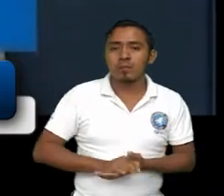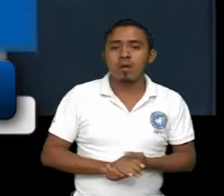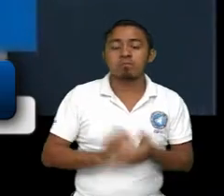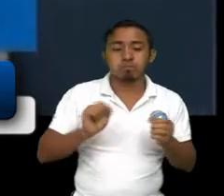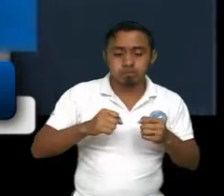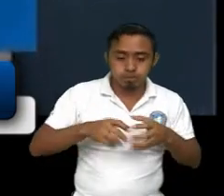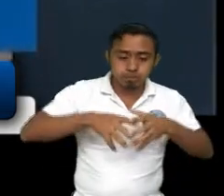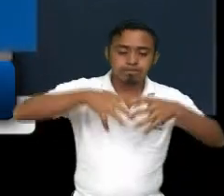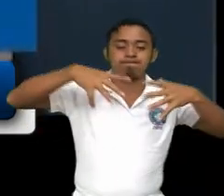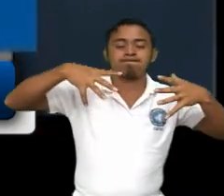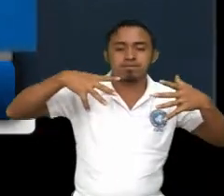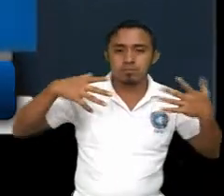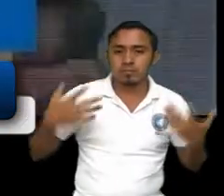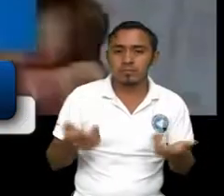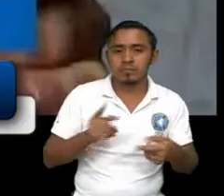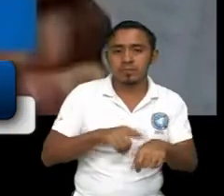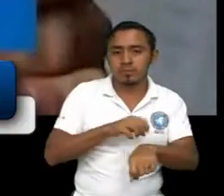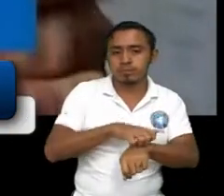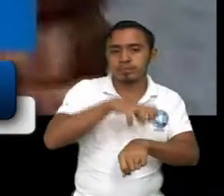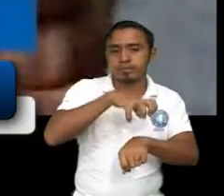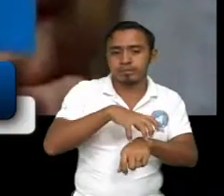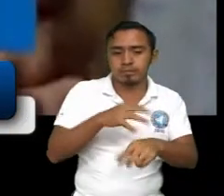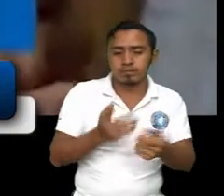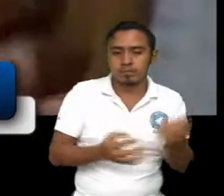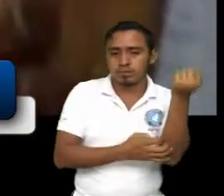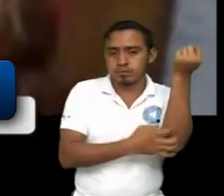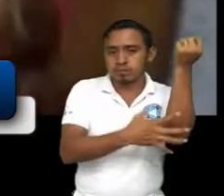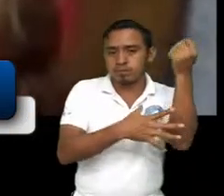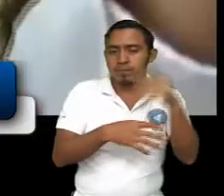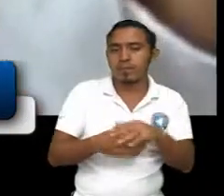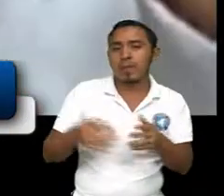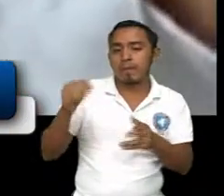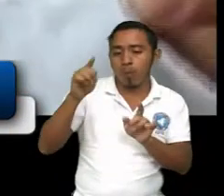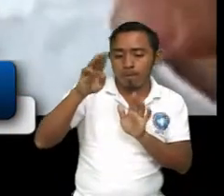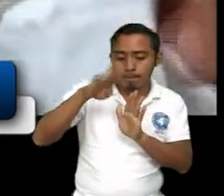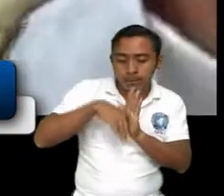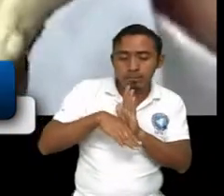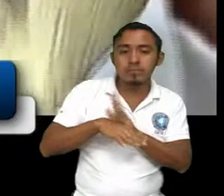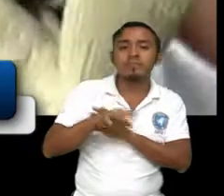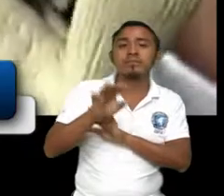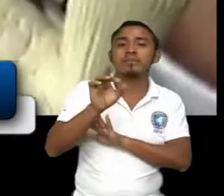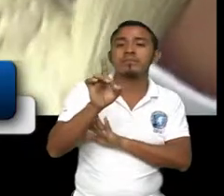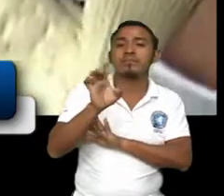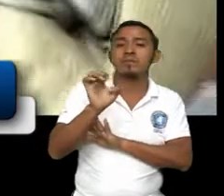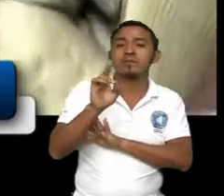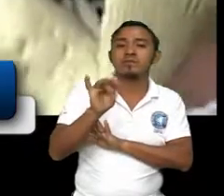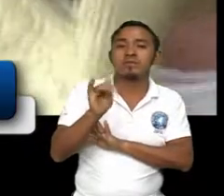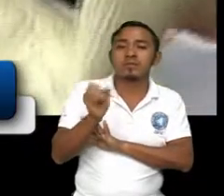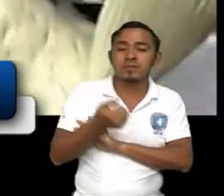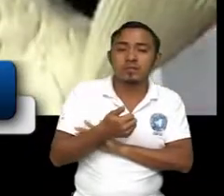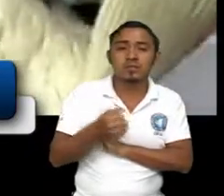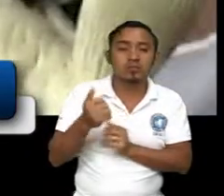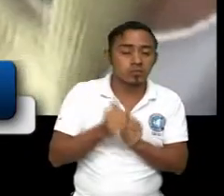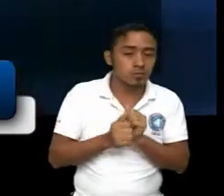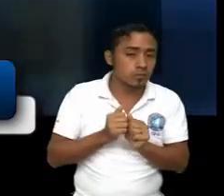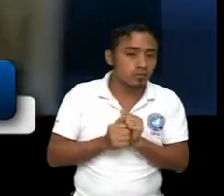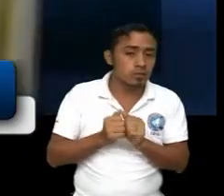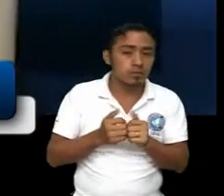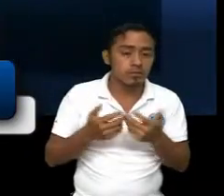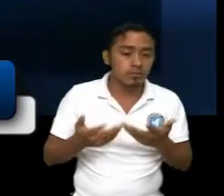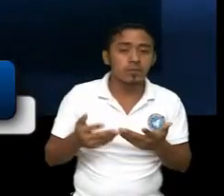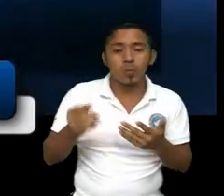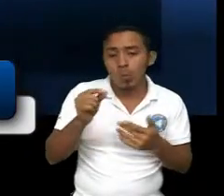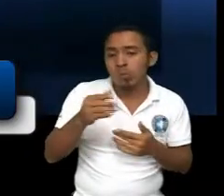inflamar incluso si si se bajan las defensas en ese momento pueden tener esta infección de la articulación que es hoy un poco